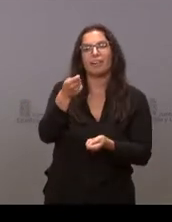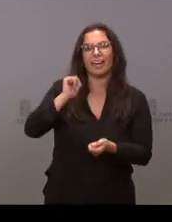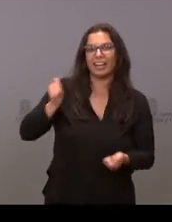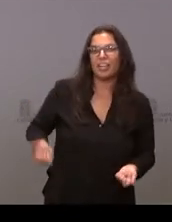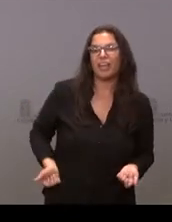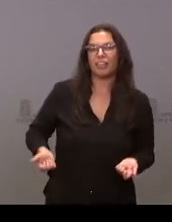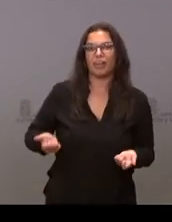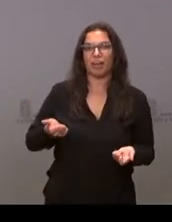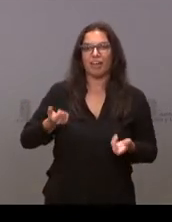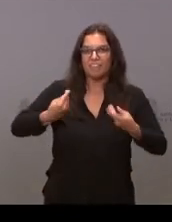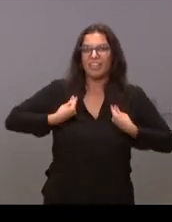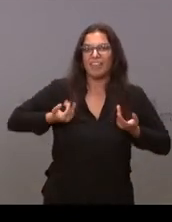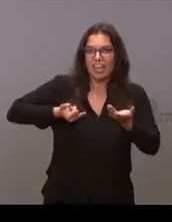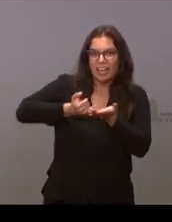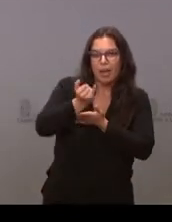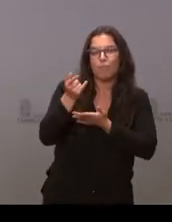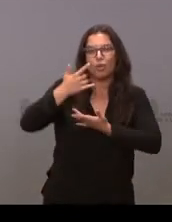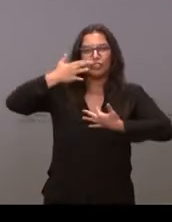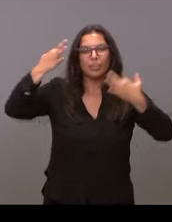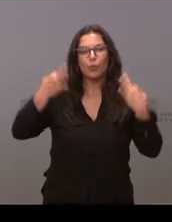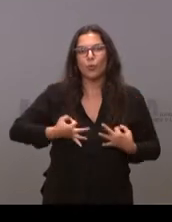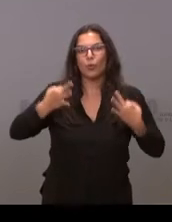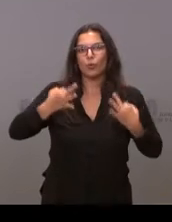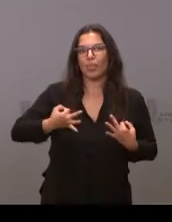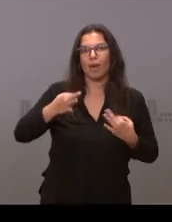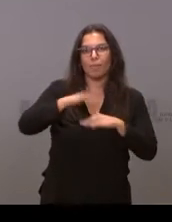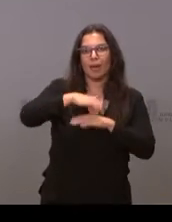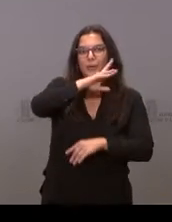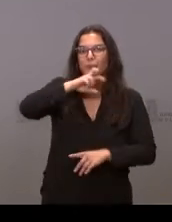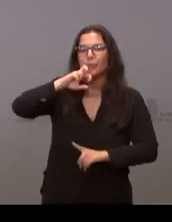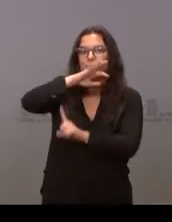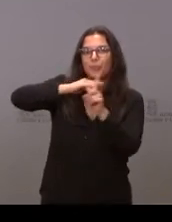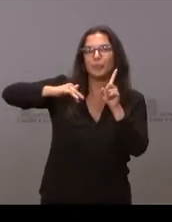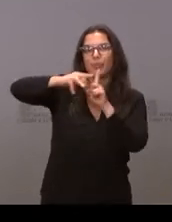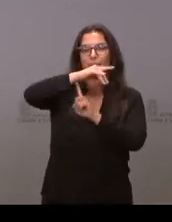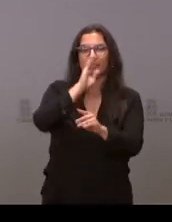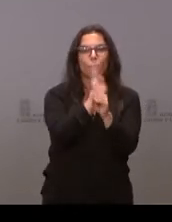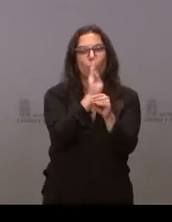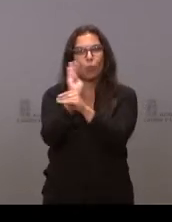y son los verdaderos garantes del medio ambiente y de su cuidado.